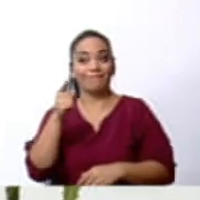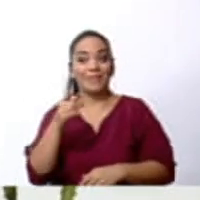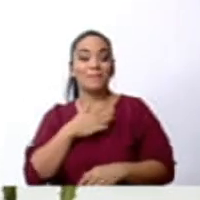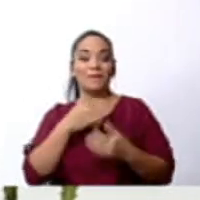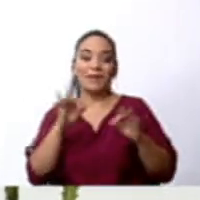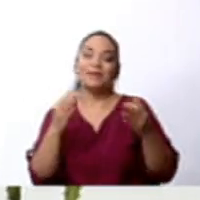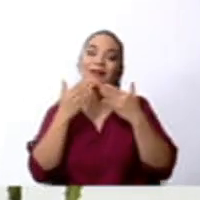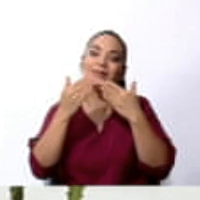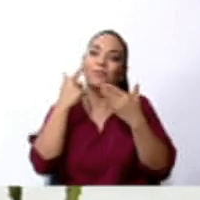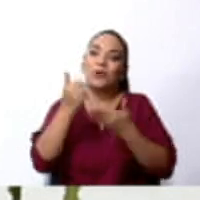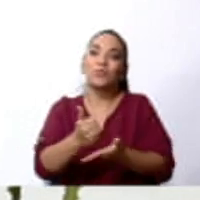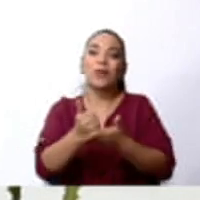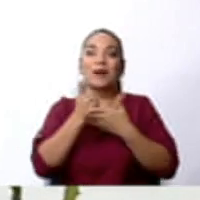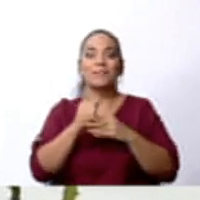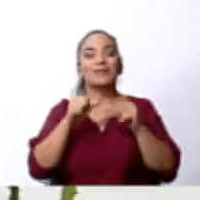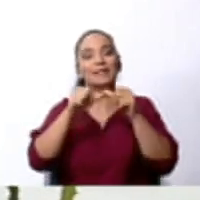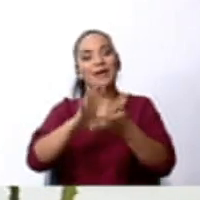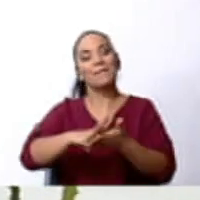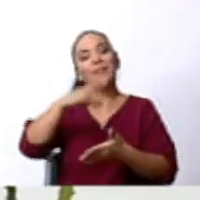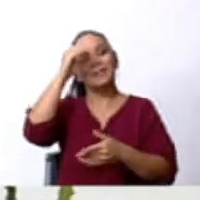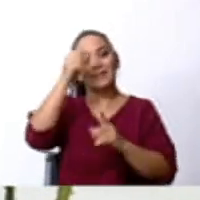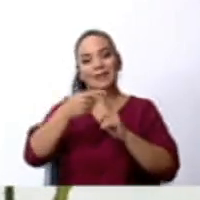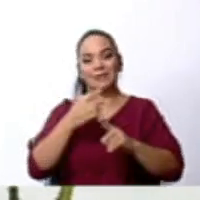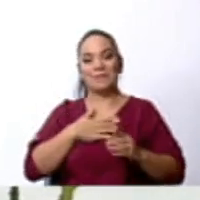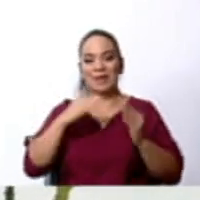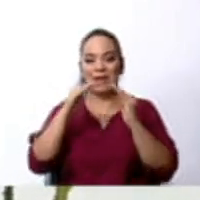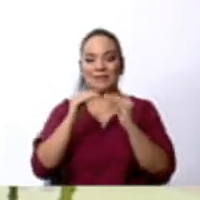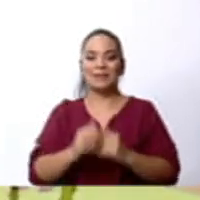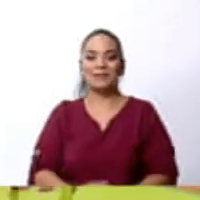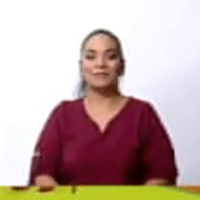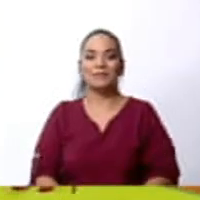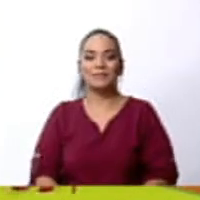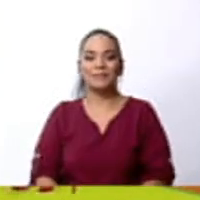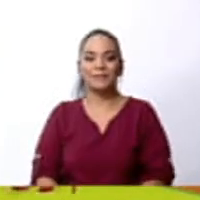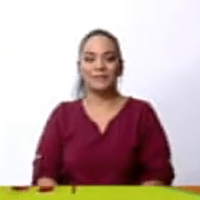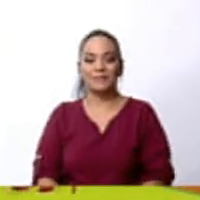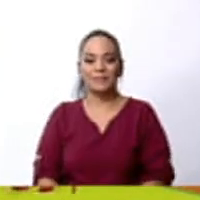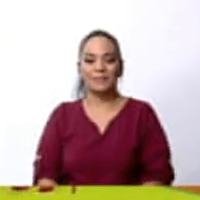frase. Gracias por ayudarme a seguir aprendiendo desde mi casa.